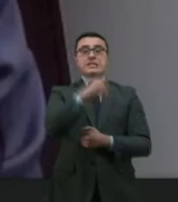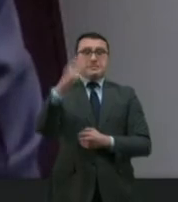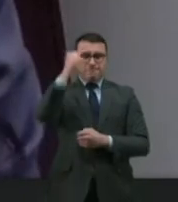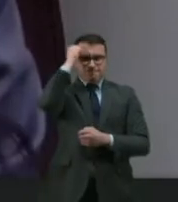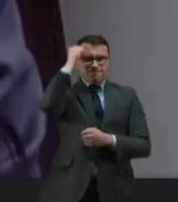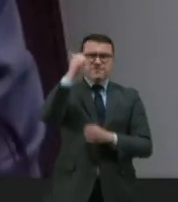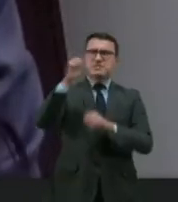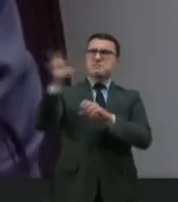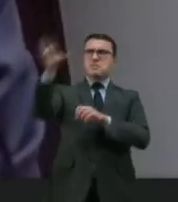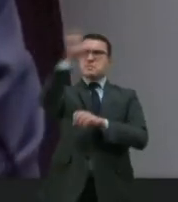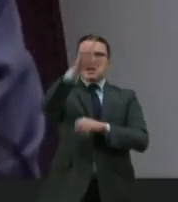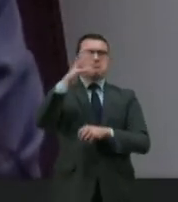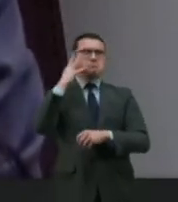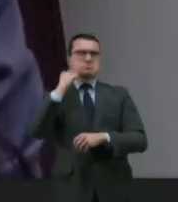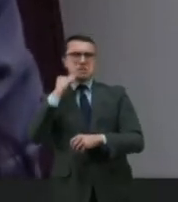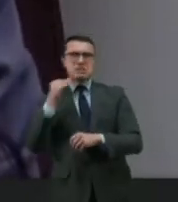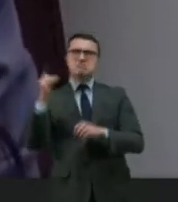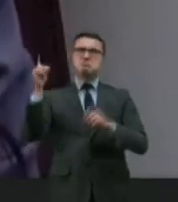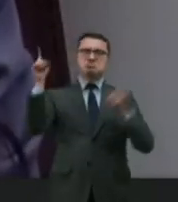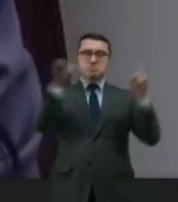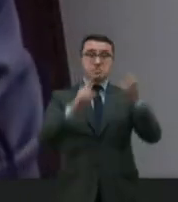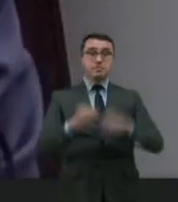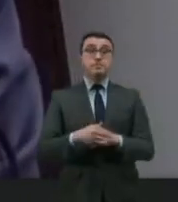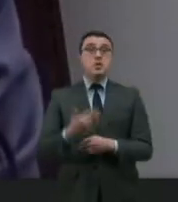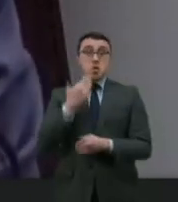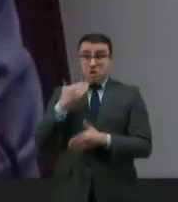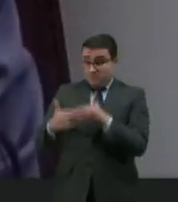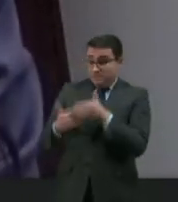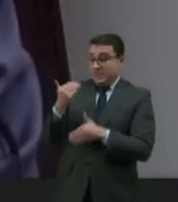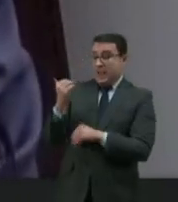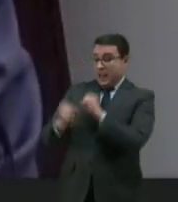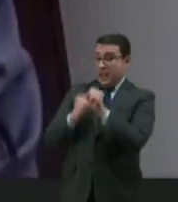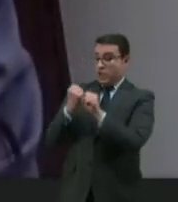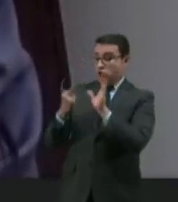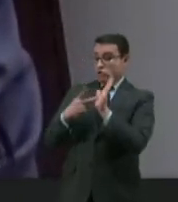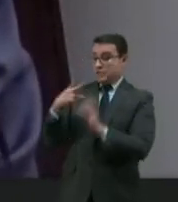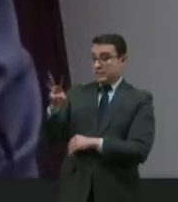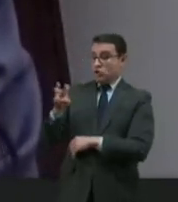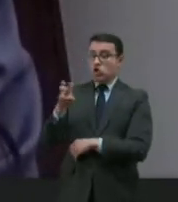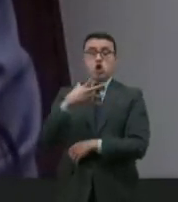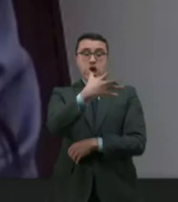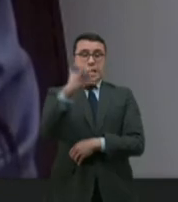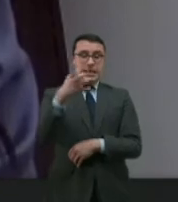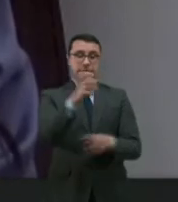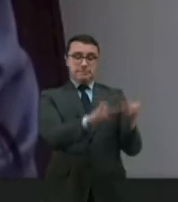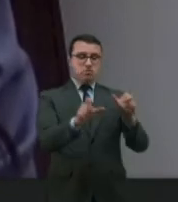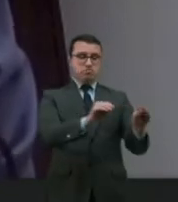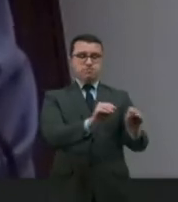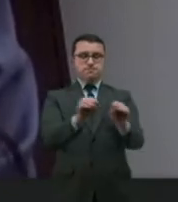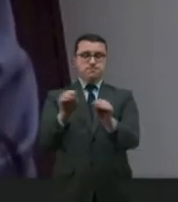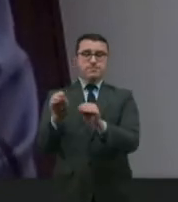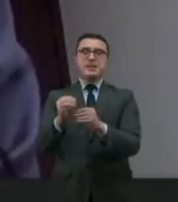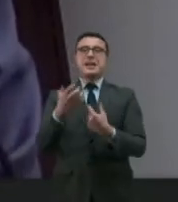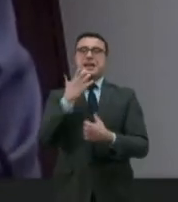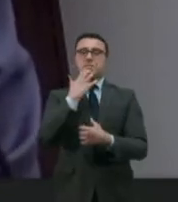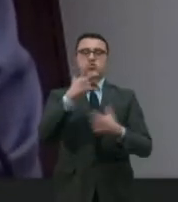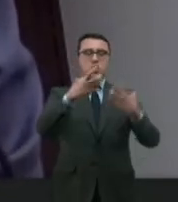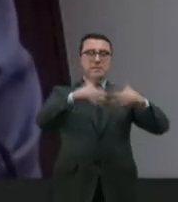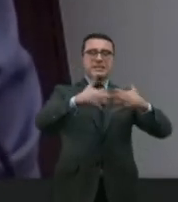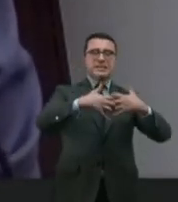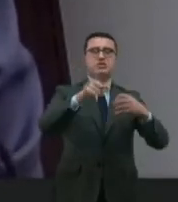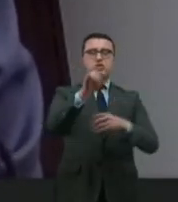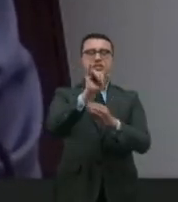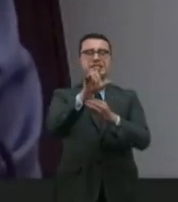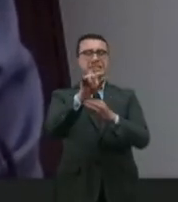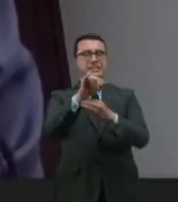experiencia. Nacimos a finales del 2018 y hemos formado más de 500 personas. Tenemos clientes como Open Systems y CIESA y facturamos alrededor